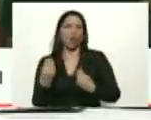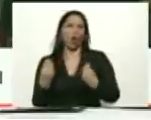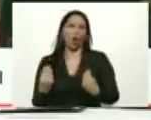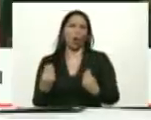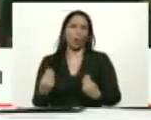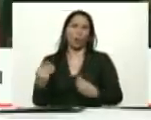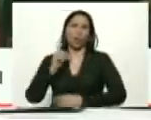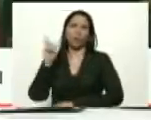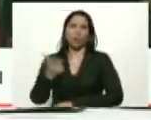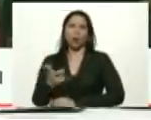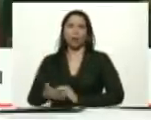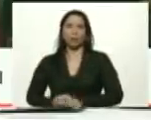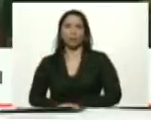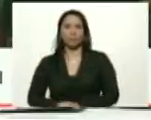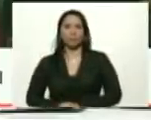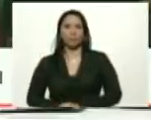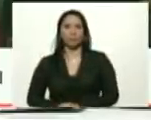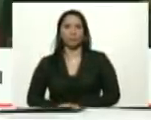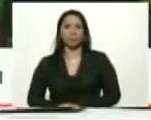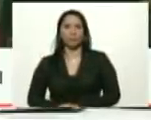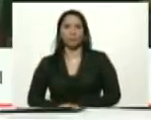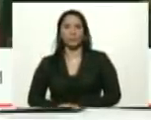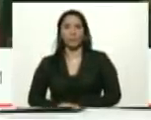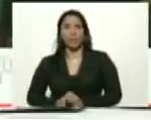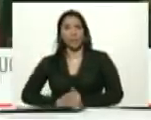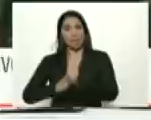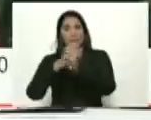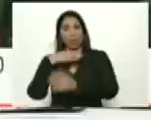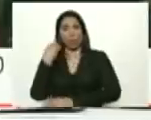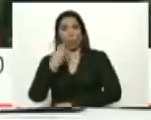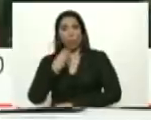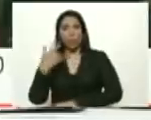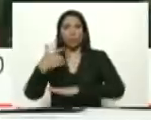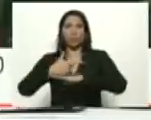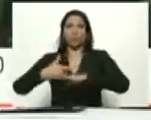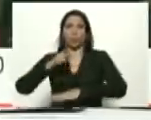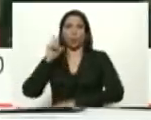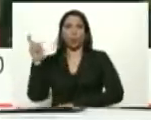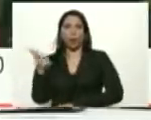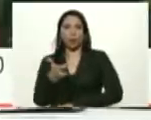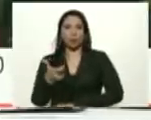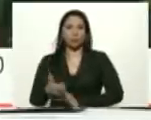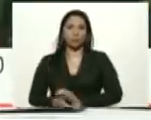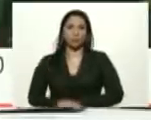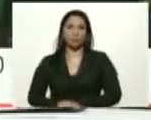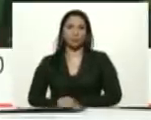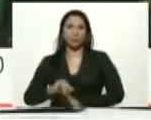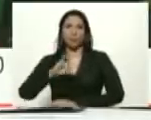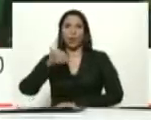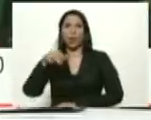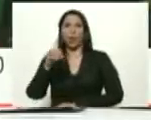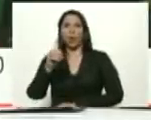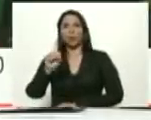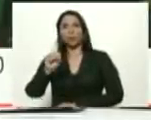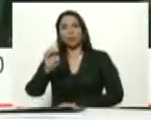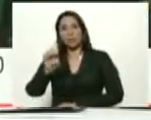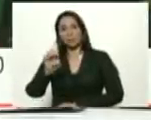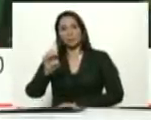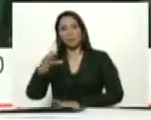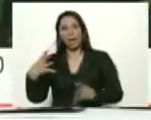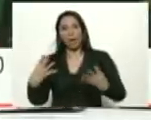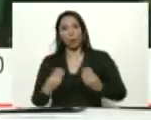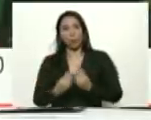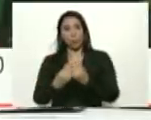Guárico, verdad? Allá está este líder joven, gobernador del Guárico, José Vázquez, acompañado